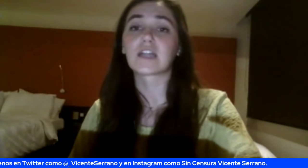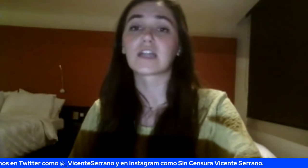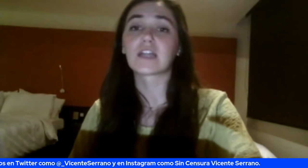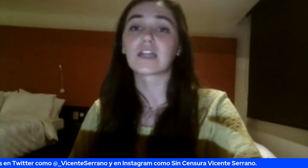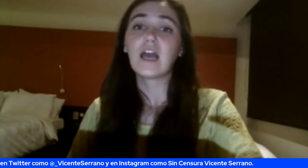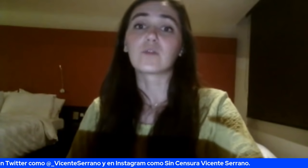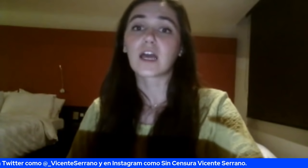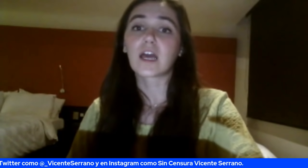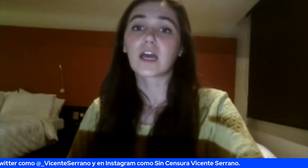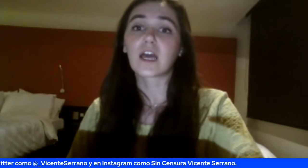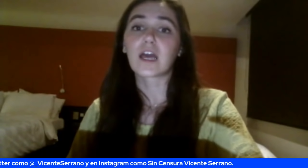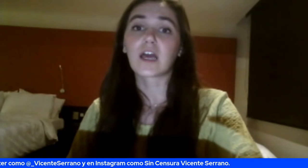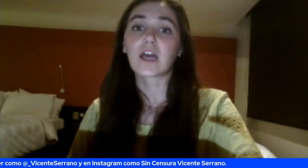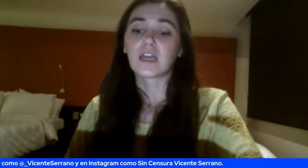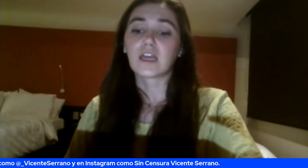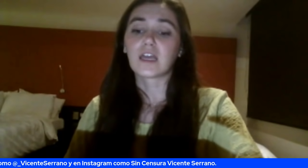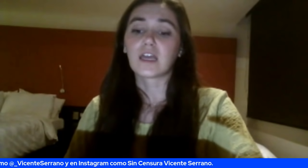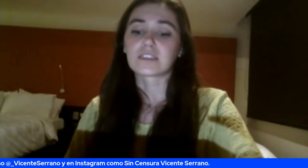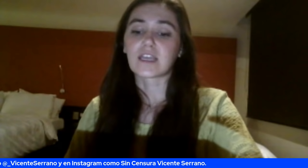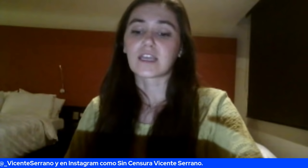ganar alguna